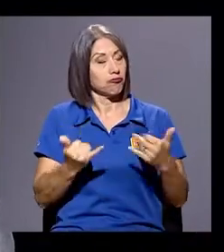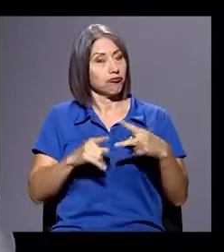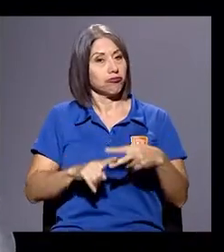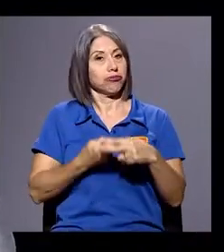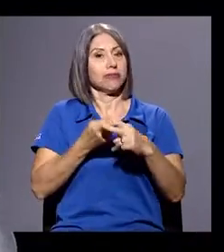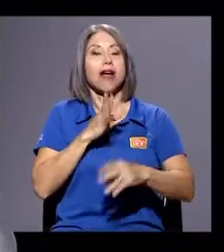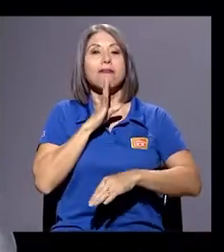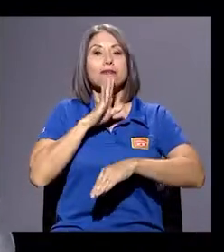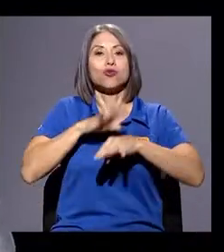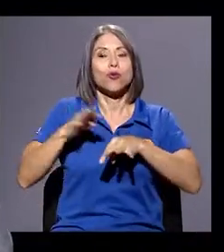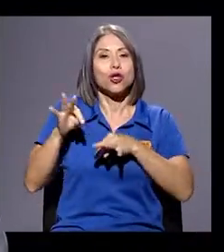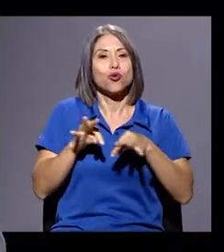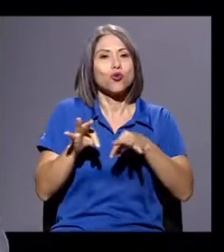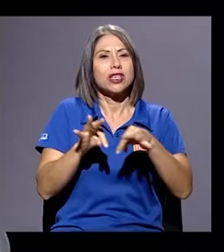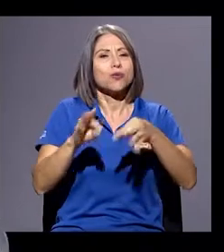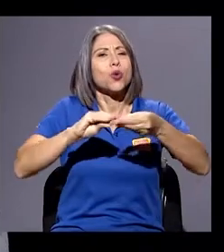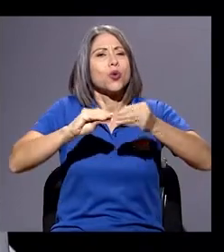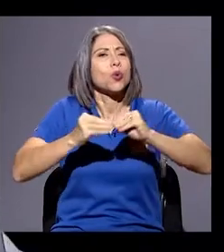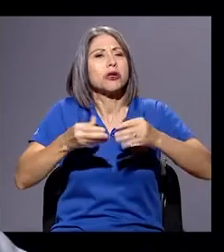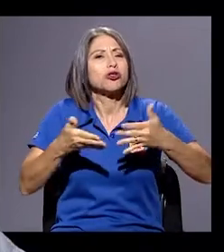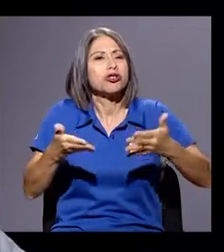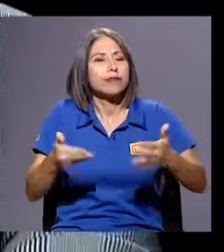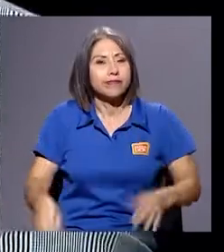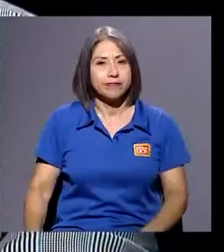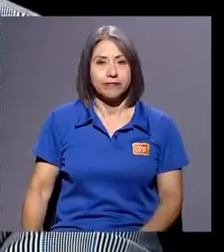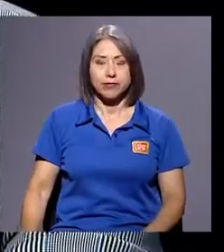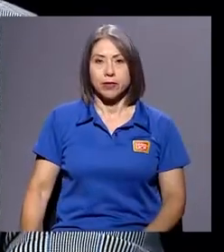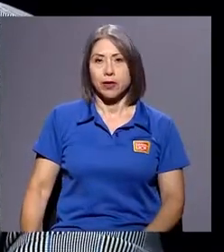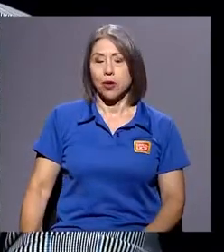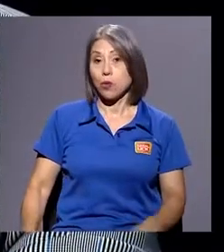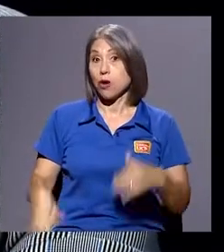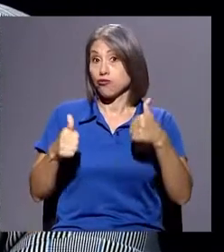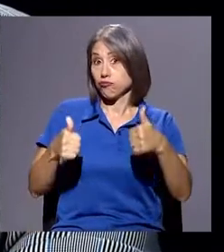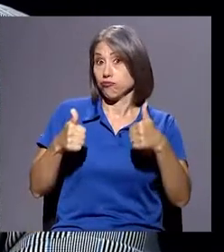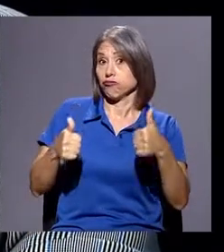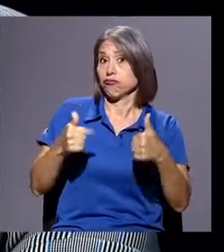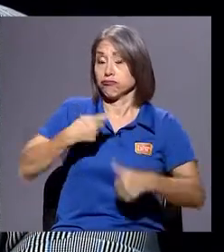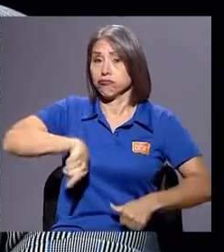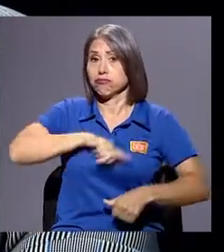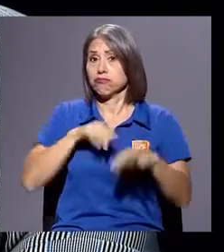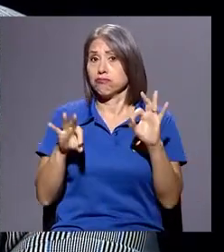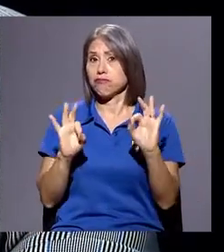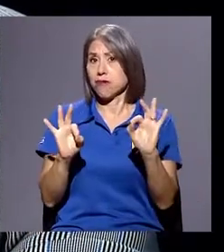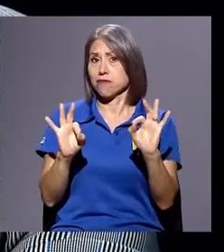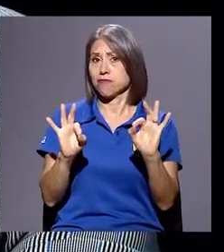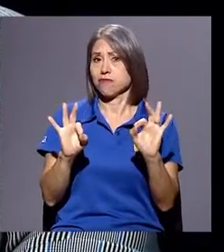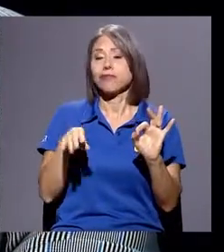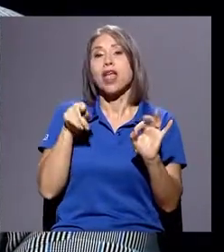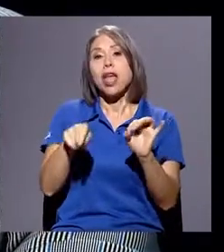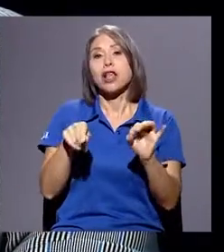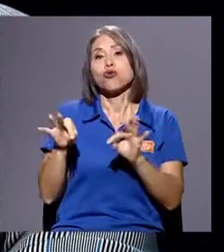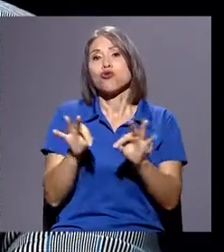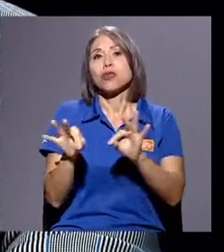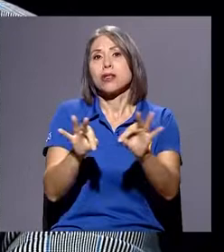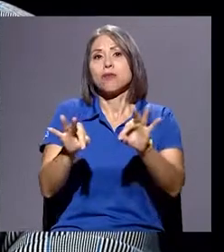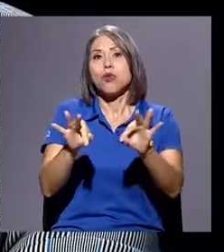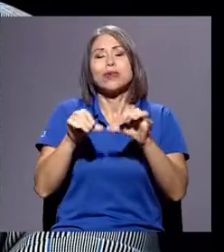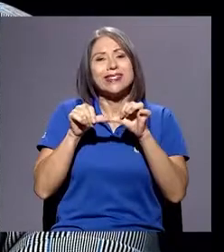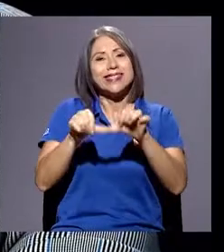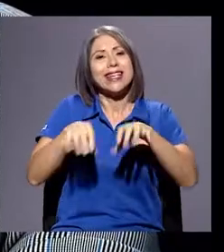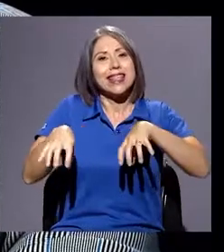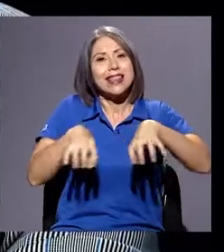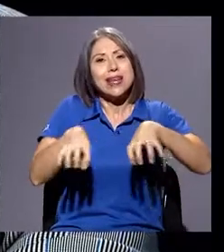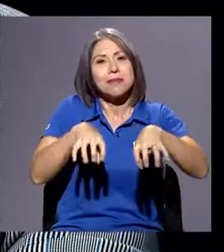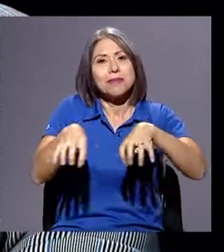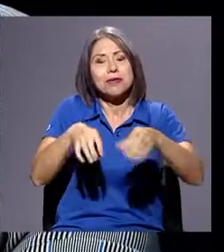Hablemos de turismo en números. ¿Cómo estamos? Bueno, dichosamente estamos bien. Es el sector que sigue dinamizando la economía. Es el sector que